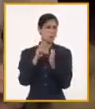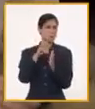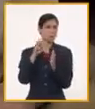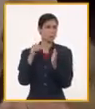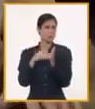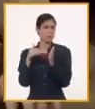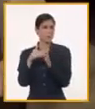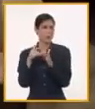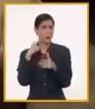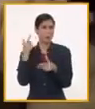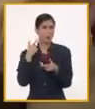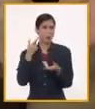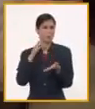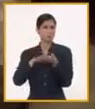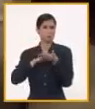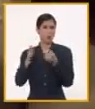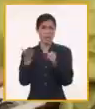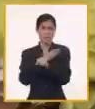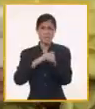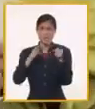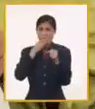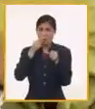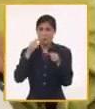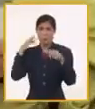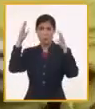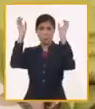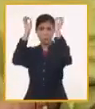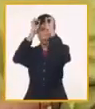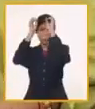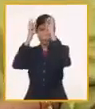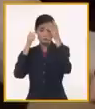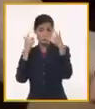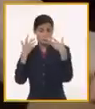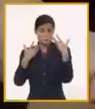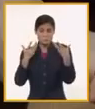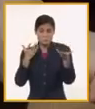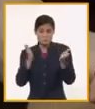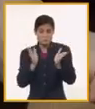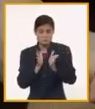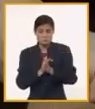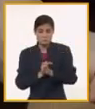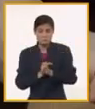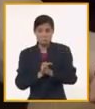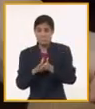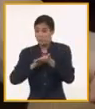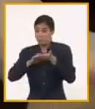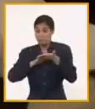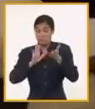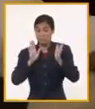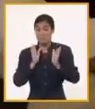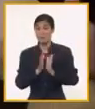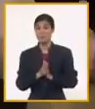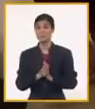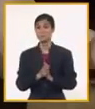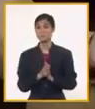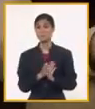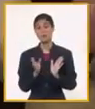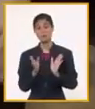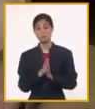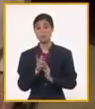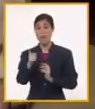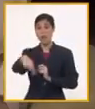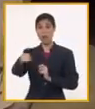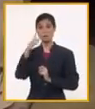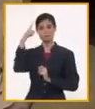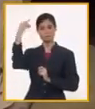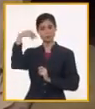nada de caña, yo no sabía nada ni de lo que era 1 millón yo no sabía nada de eso. Entonces, pero ellos sí, estaban